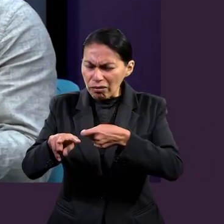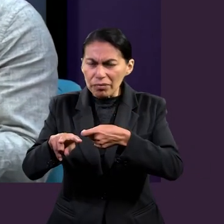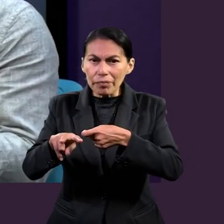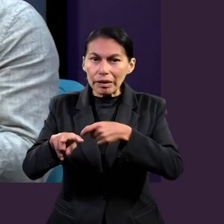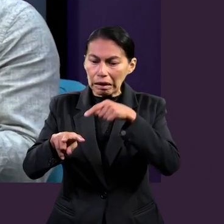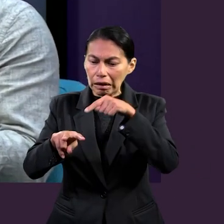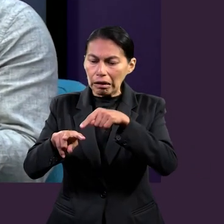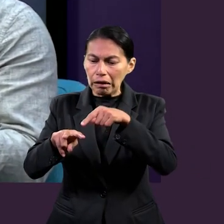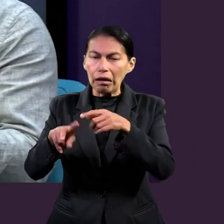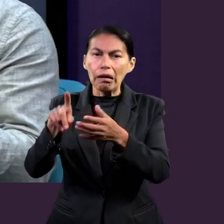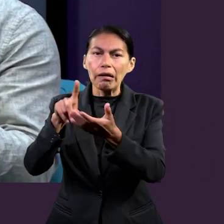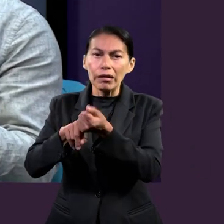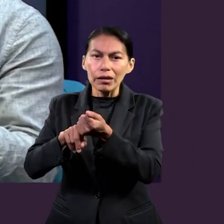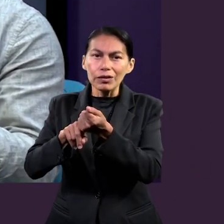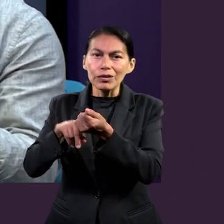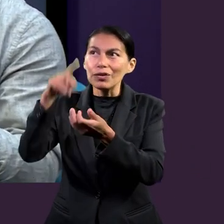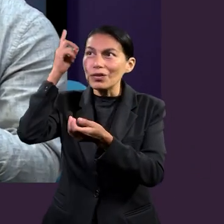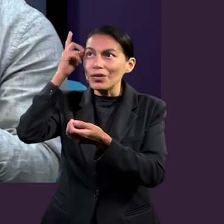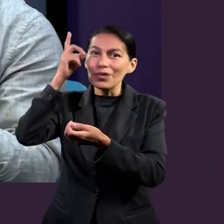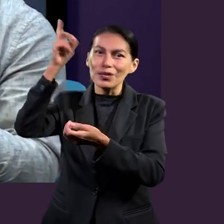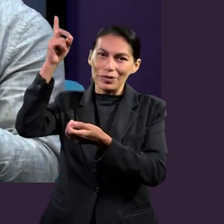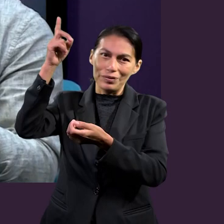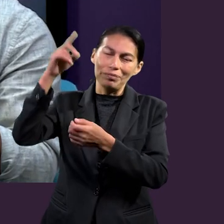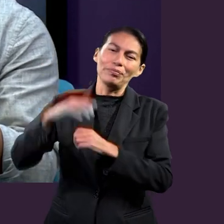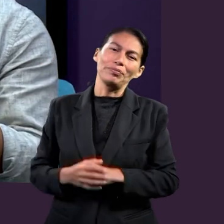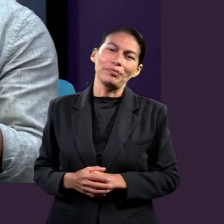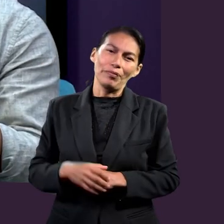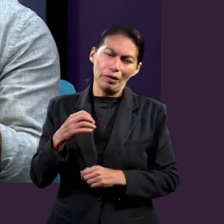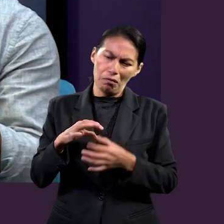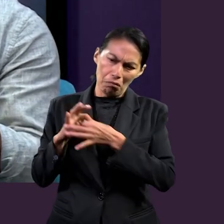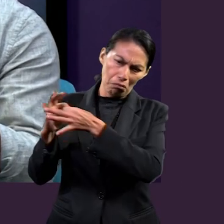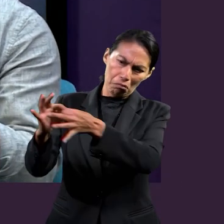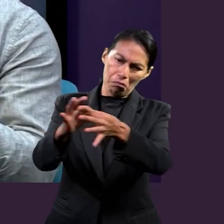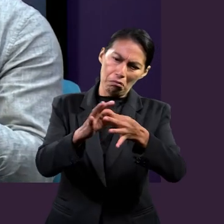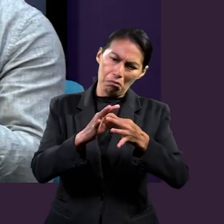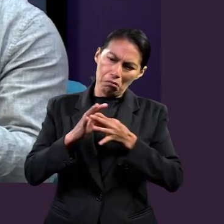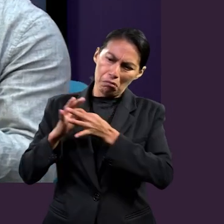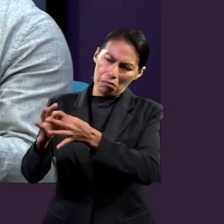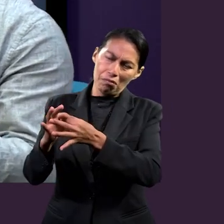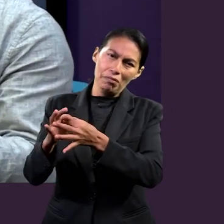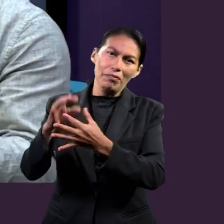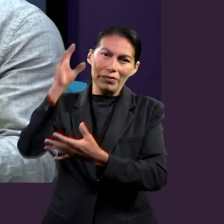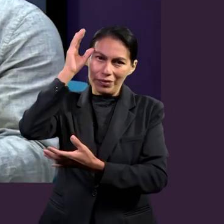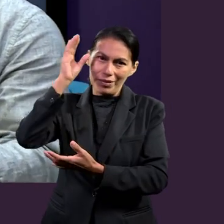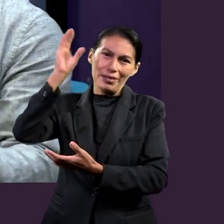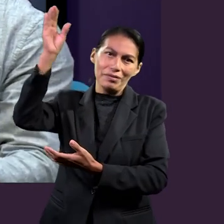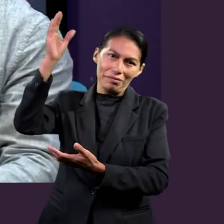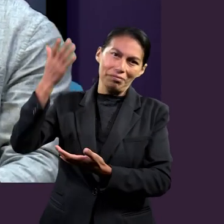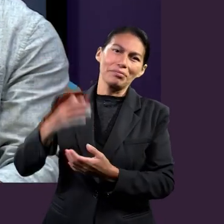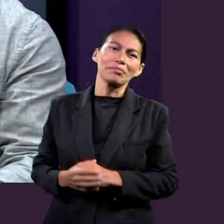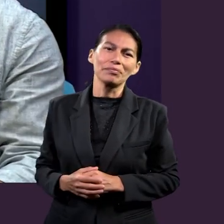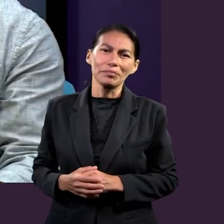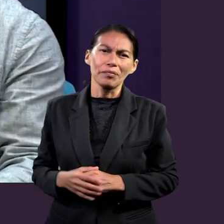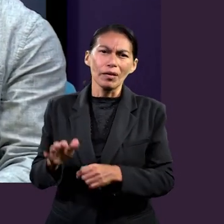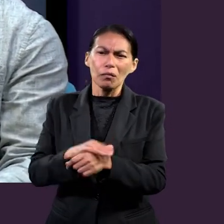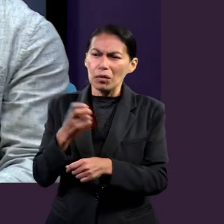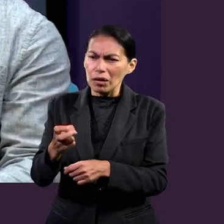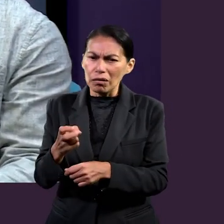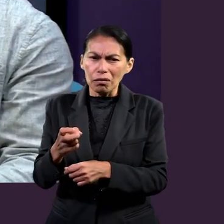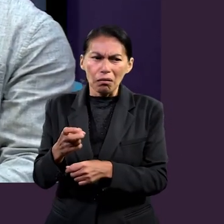¿Y por qué quieres hablar eso? Porque somos miembros de un solo, miembros los unos de los otros. O todos somos del mismo,